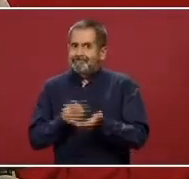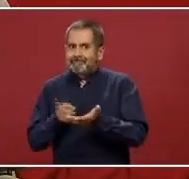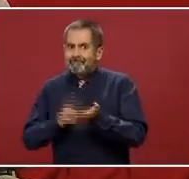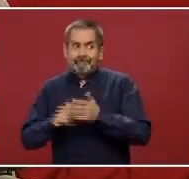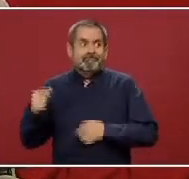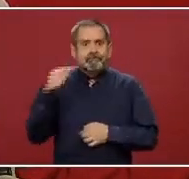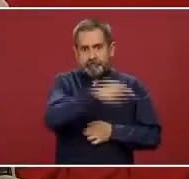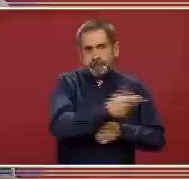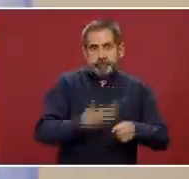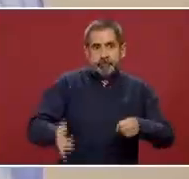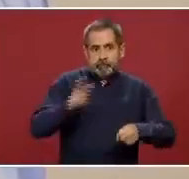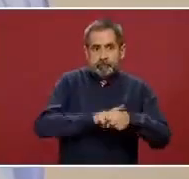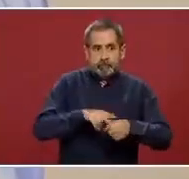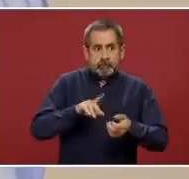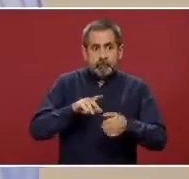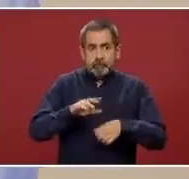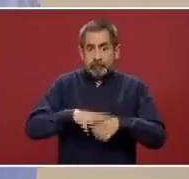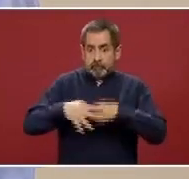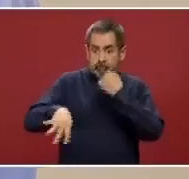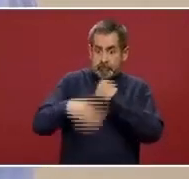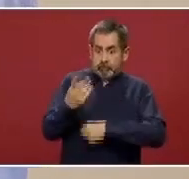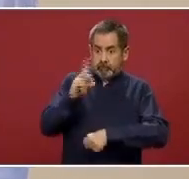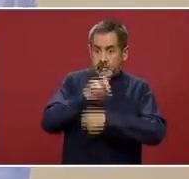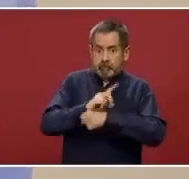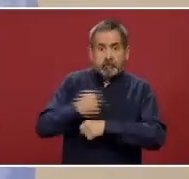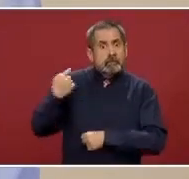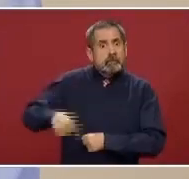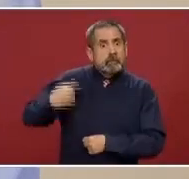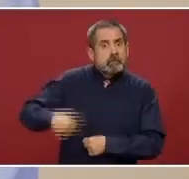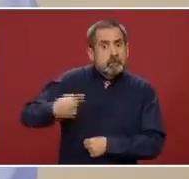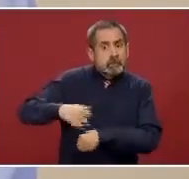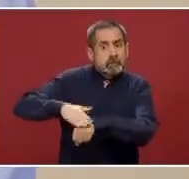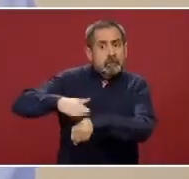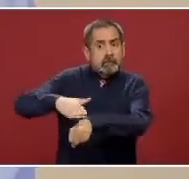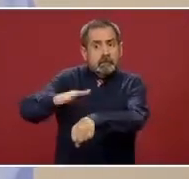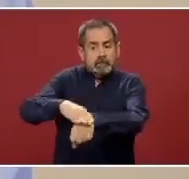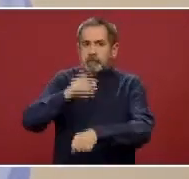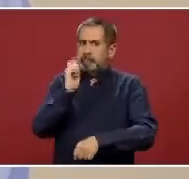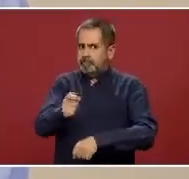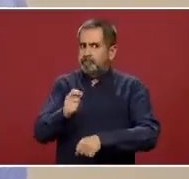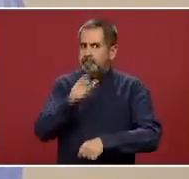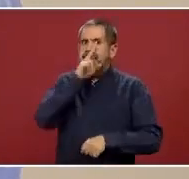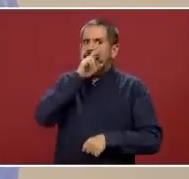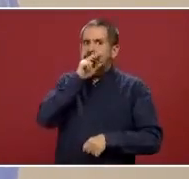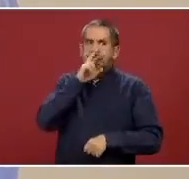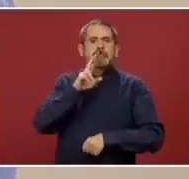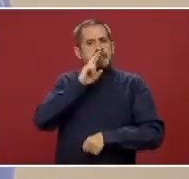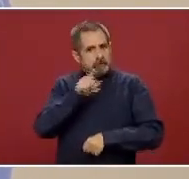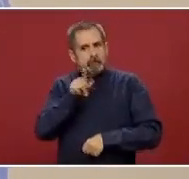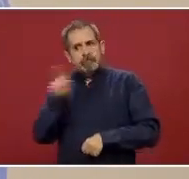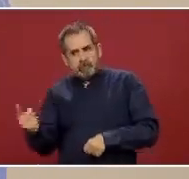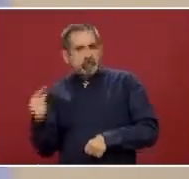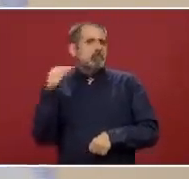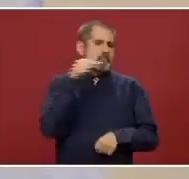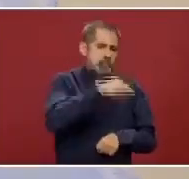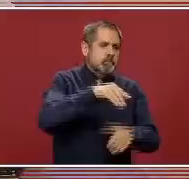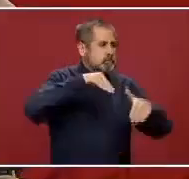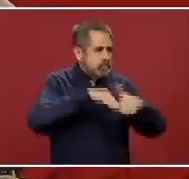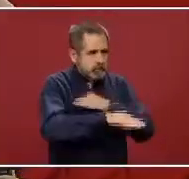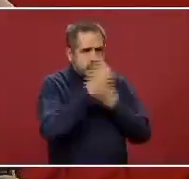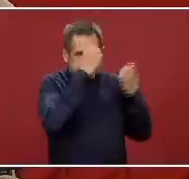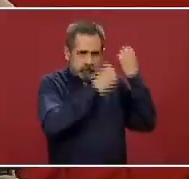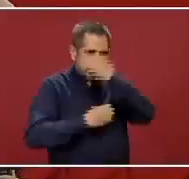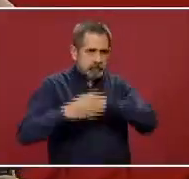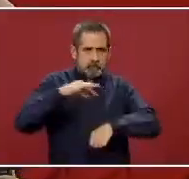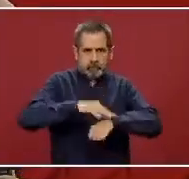de 14 días, hay que acudir a la clínica, porque entonces esto es un signo que preocupa y sí requiere una evaluación